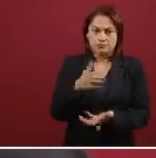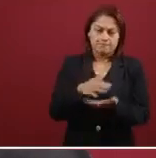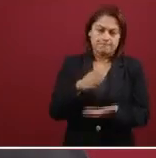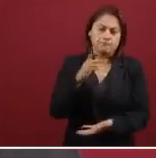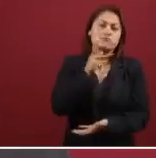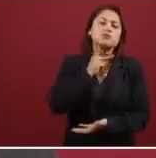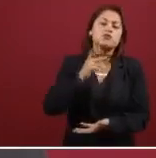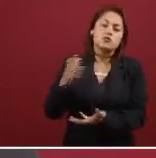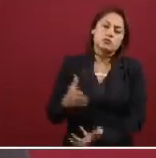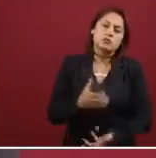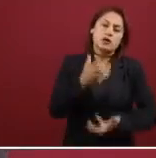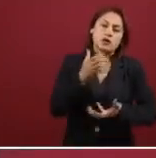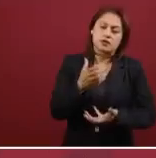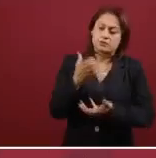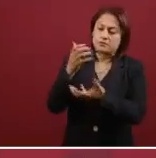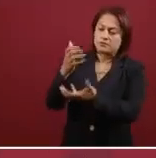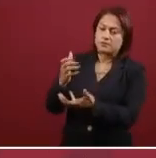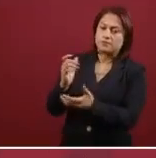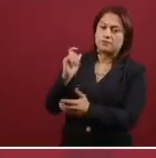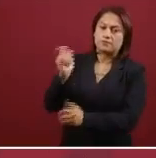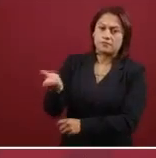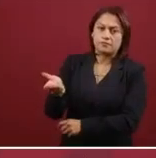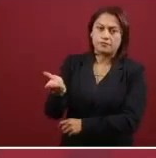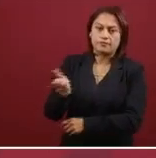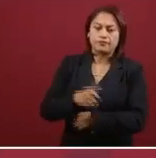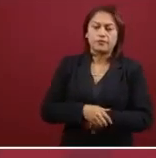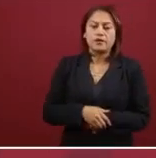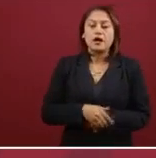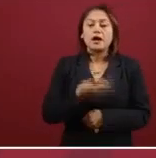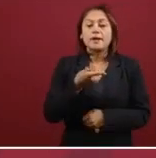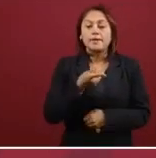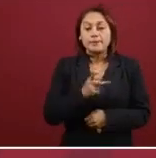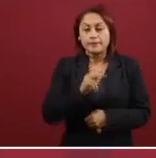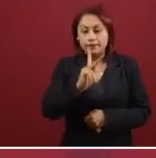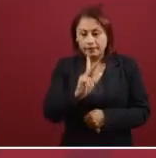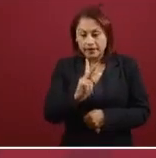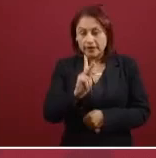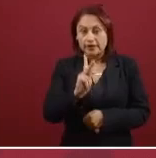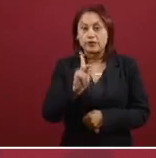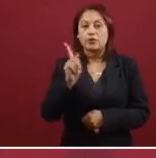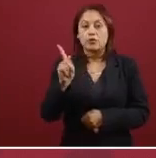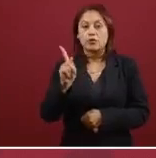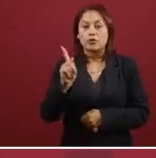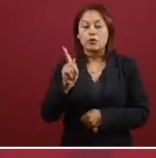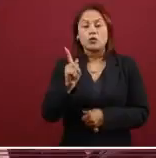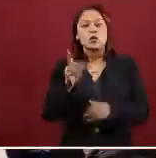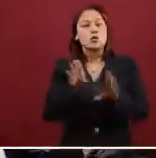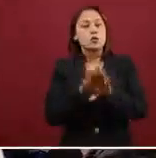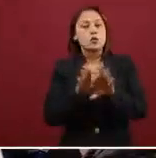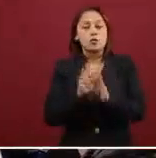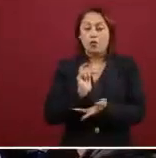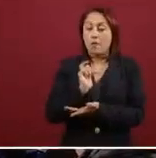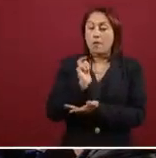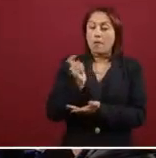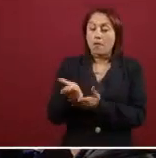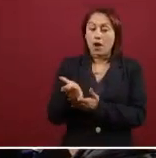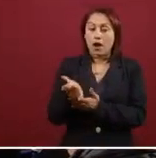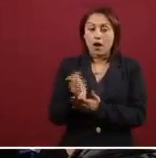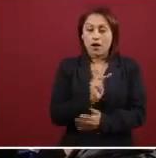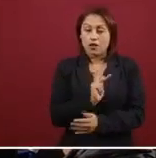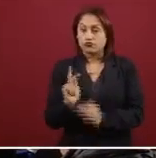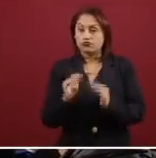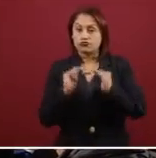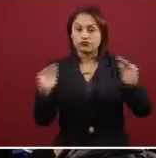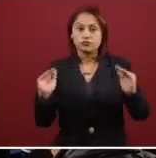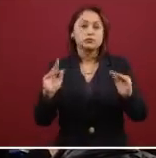la cantidad que se paga no es fija, sino que varía dependiendo de la actividad y del riesgo